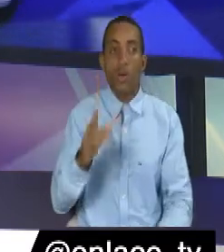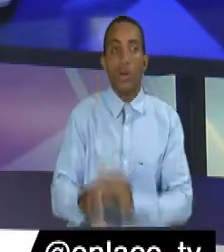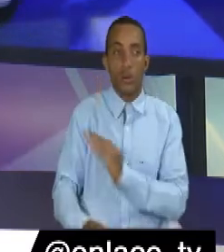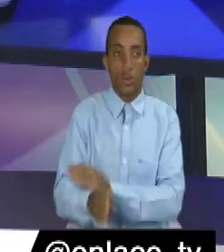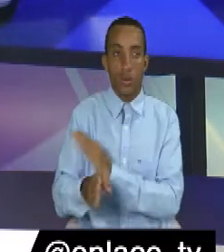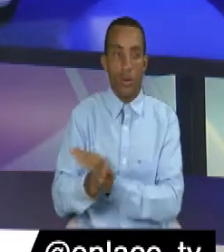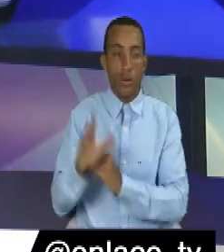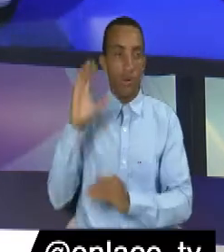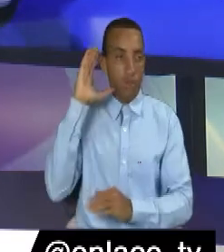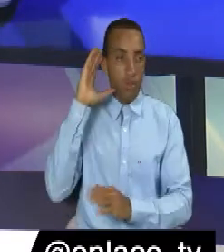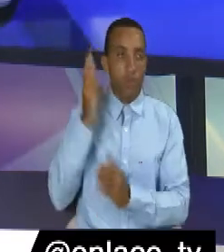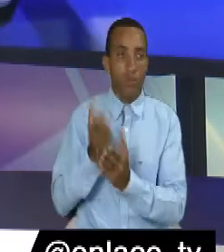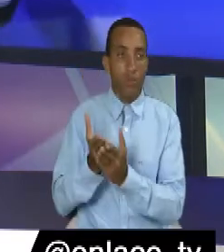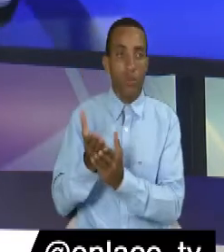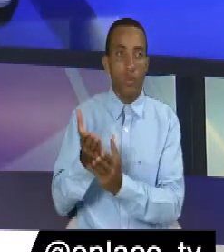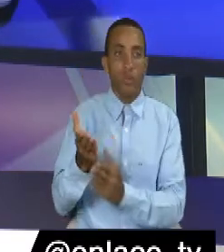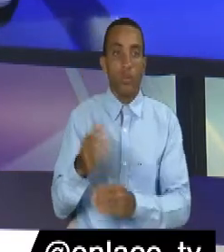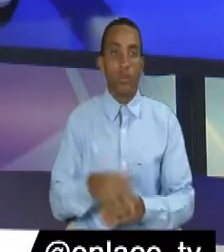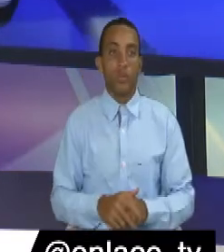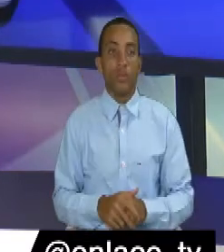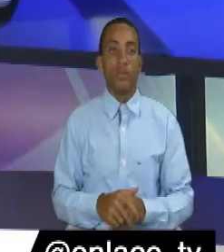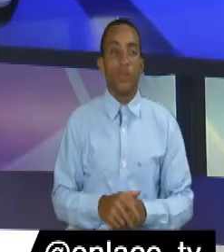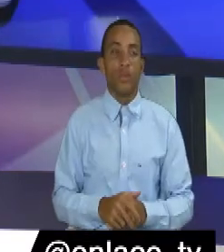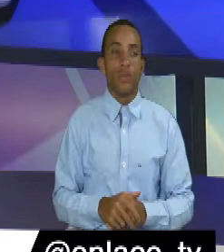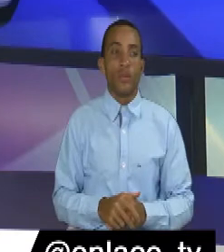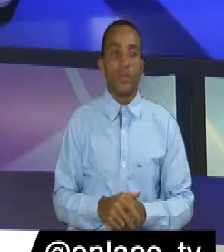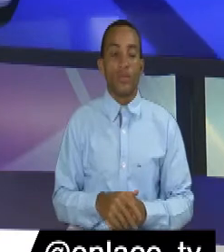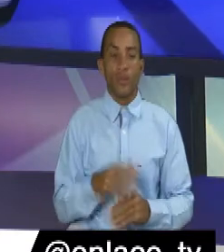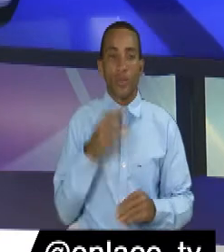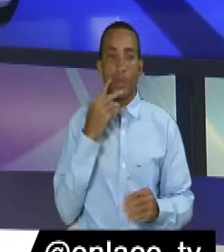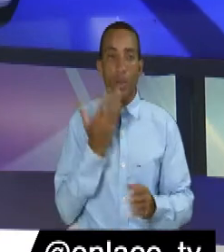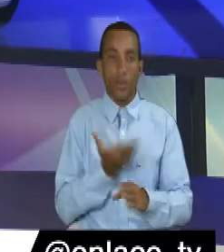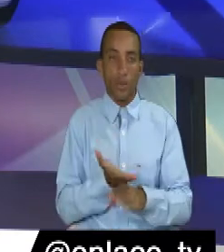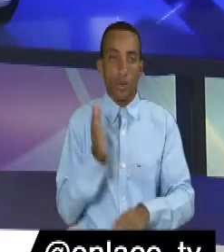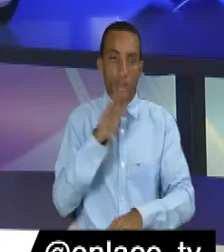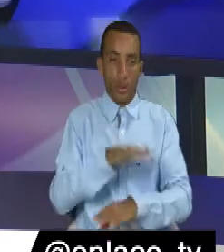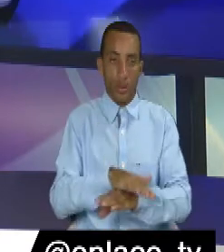Esta información nos la amplía Pedro Severiche en este momento. Pedro, muy buenas tardes para usted.